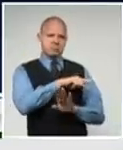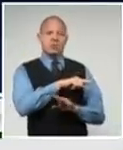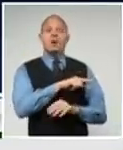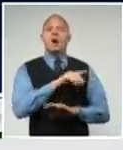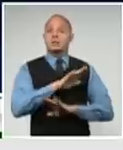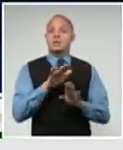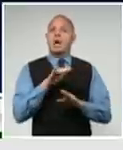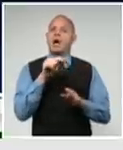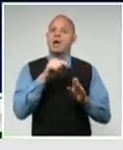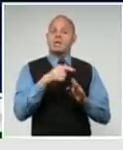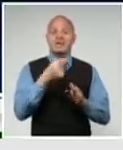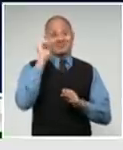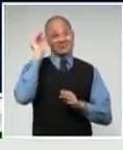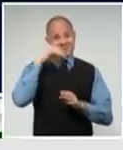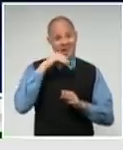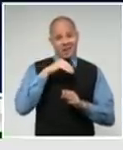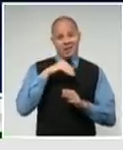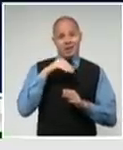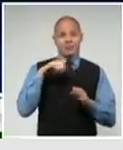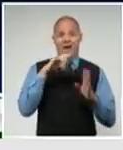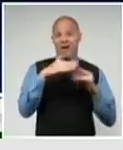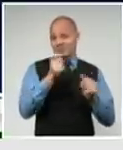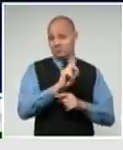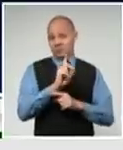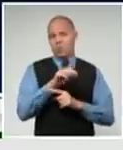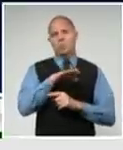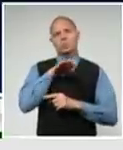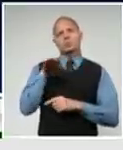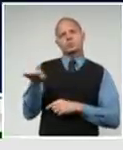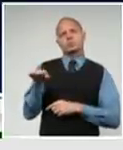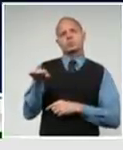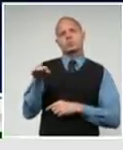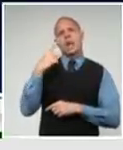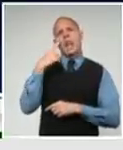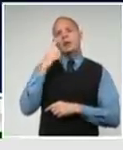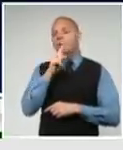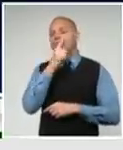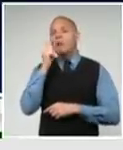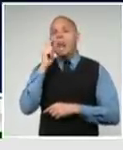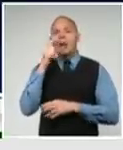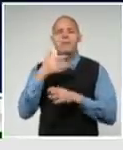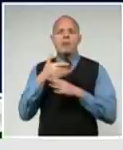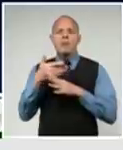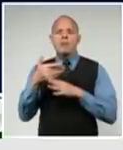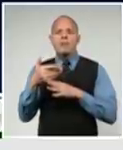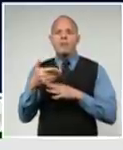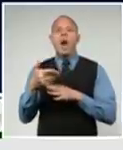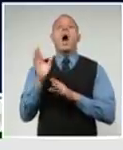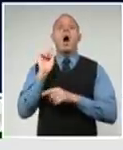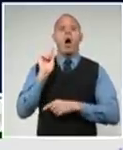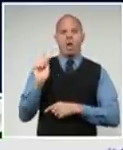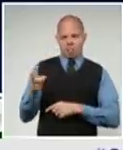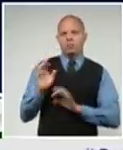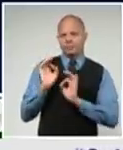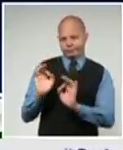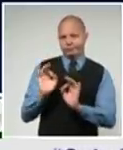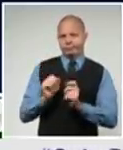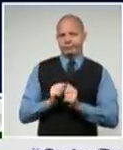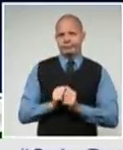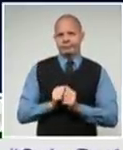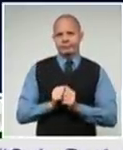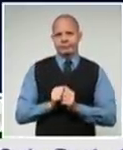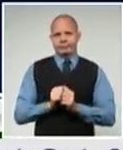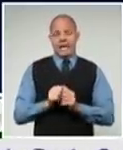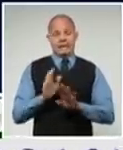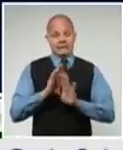aisló, como está establecido, se hizo el estudio y se confirmó. Por lo tanto, no es una incidencia de